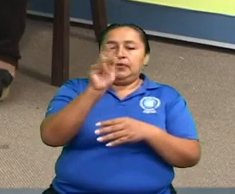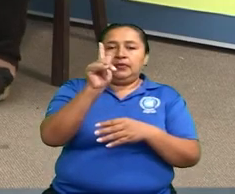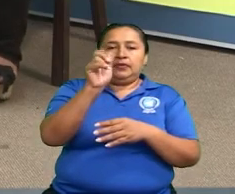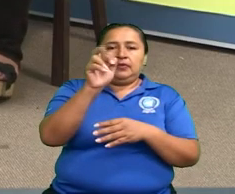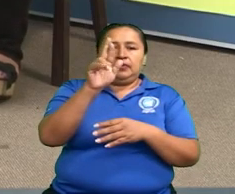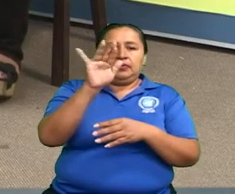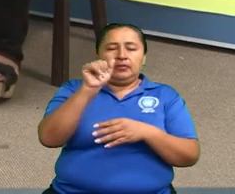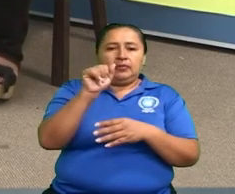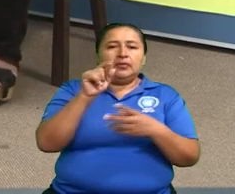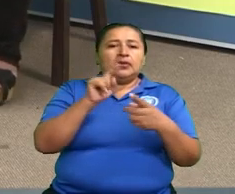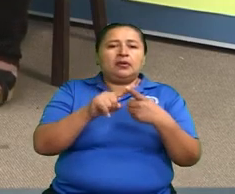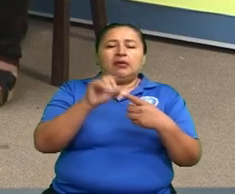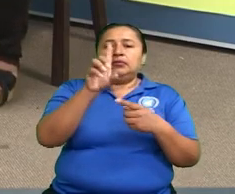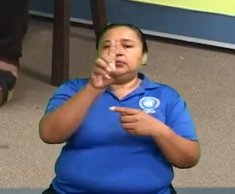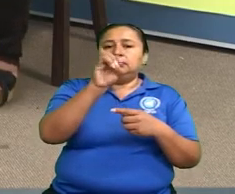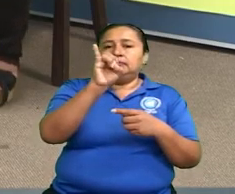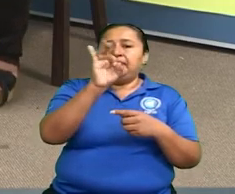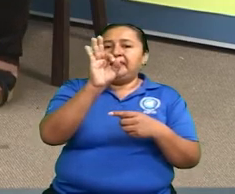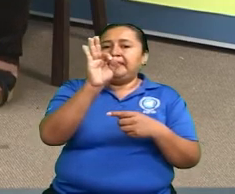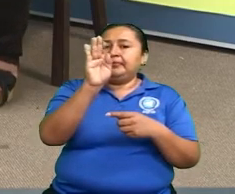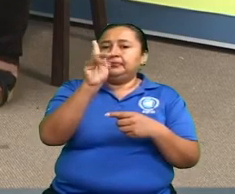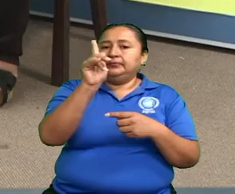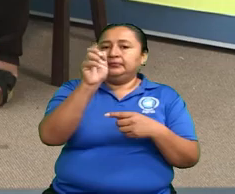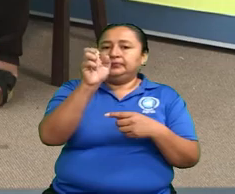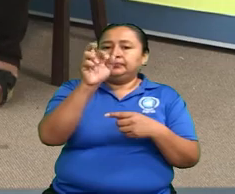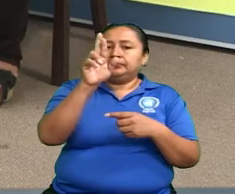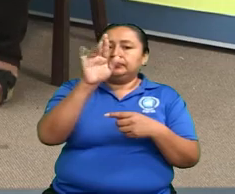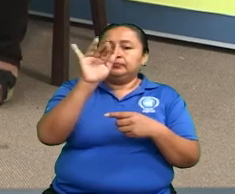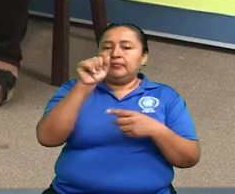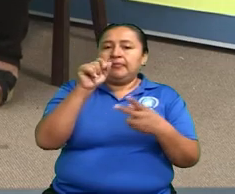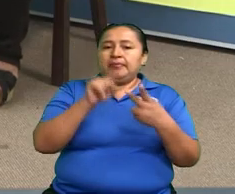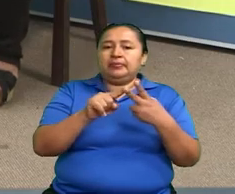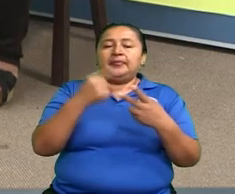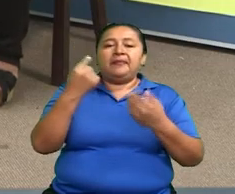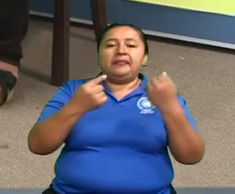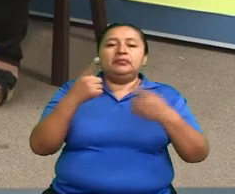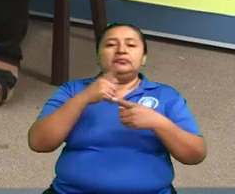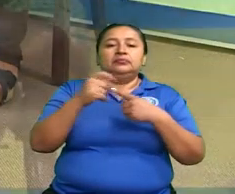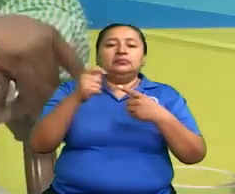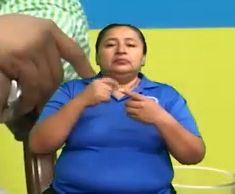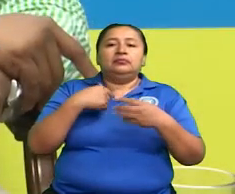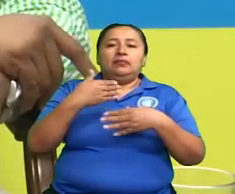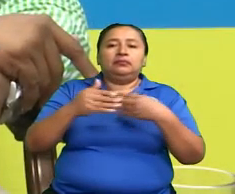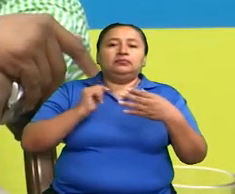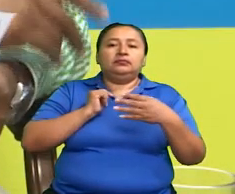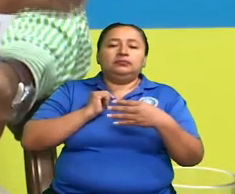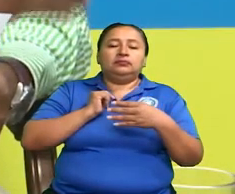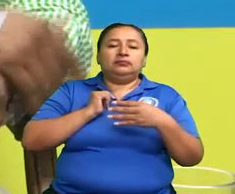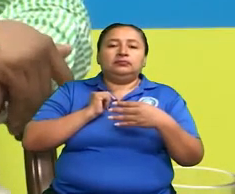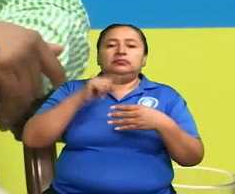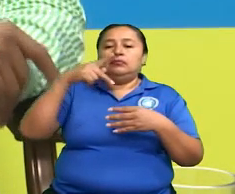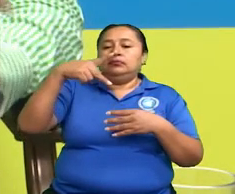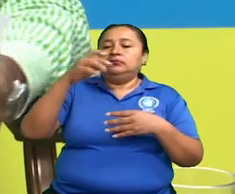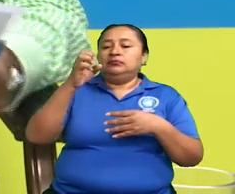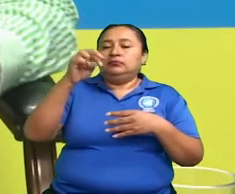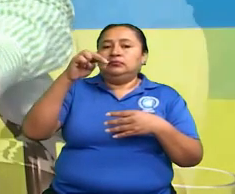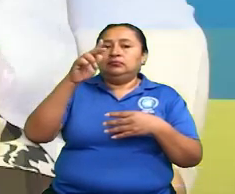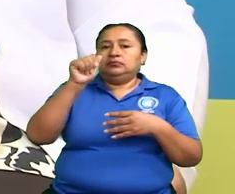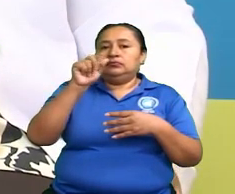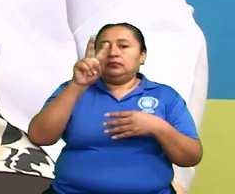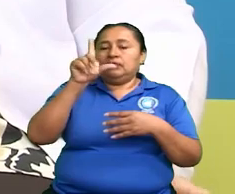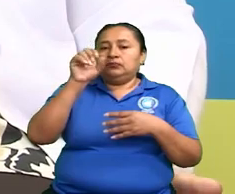¿En qué consiste la difteria? Y a partir de qué, no me habló de los cuántos meses se pone la pentavalente. Ah,